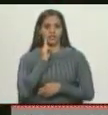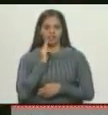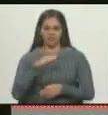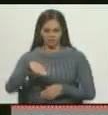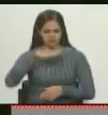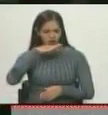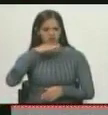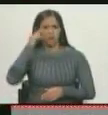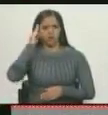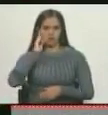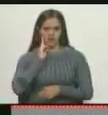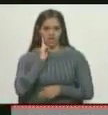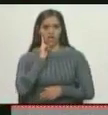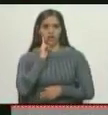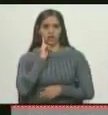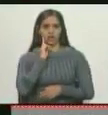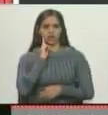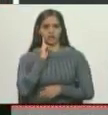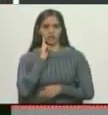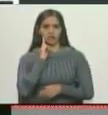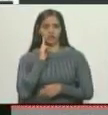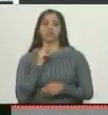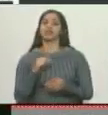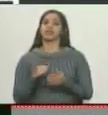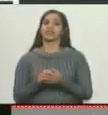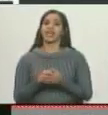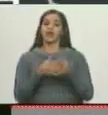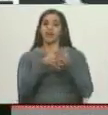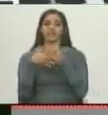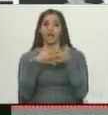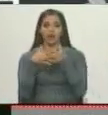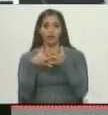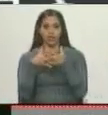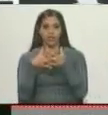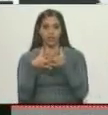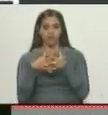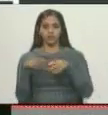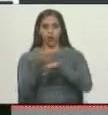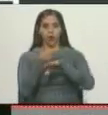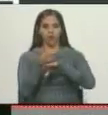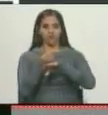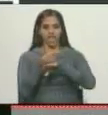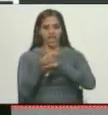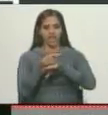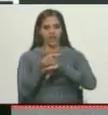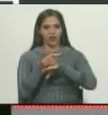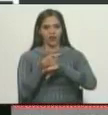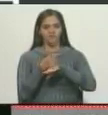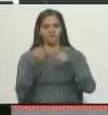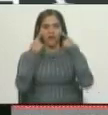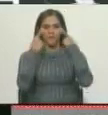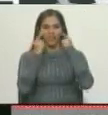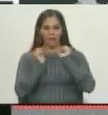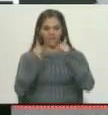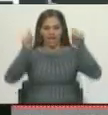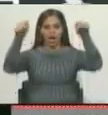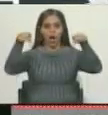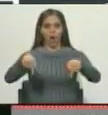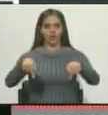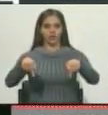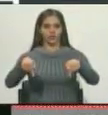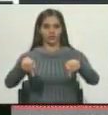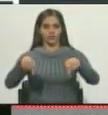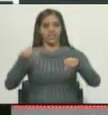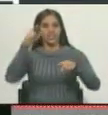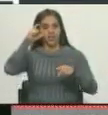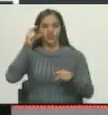bolivariana que los Estados Unidos y su gobierno imperialista va a ver a partir de hoy y a partir de los días que